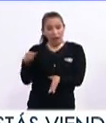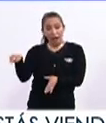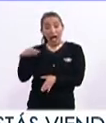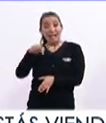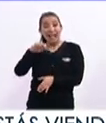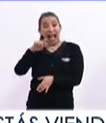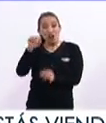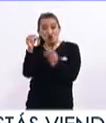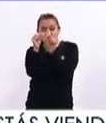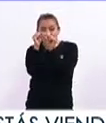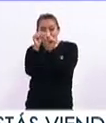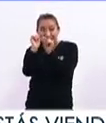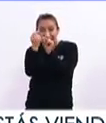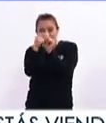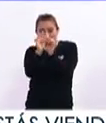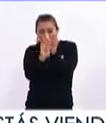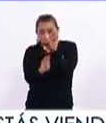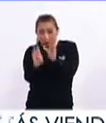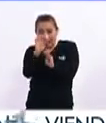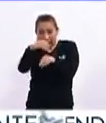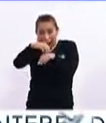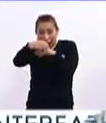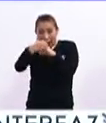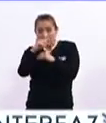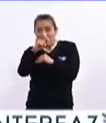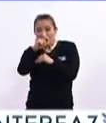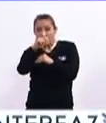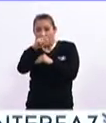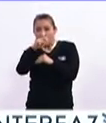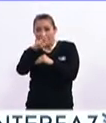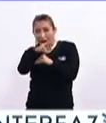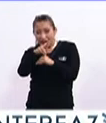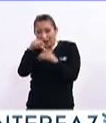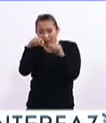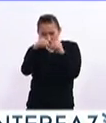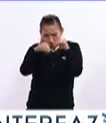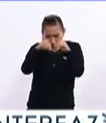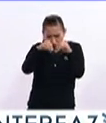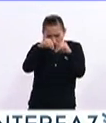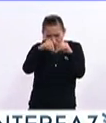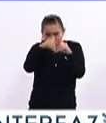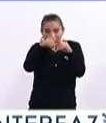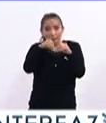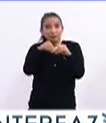involucra nanotecnología, biología molecular y